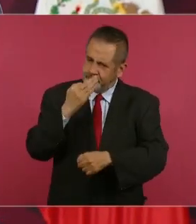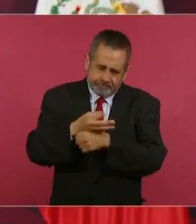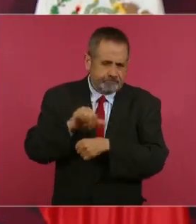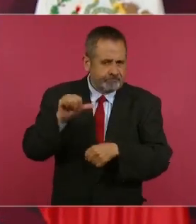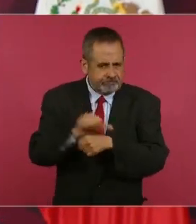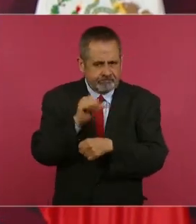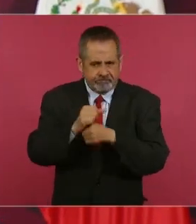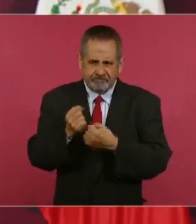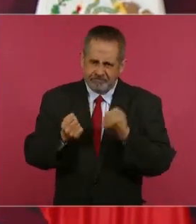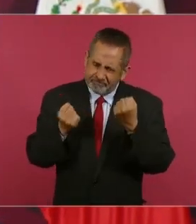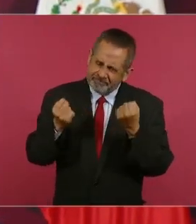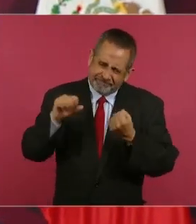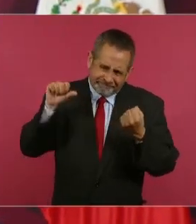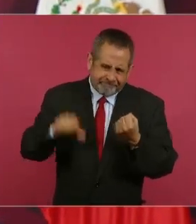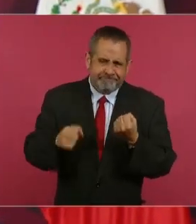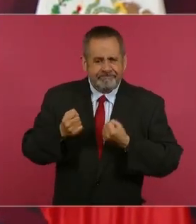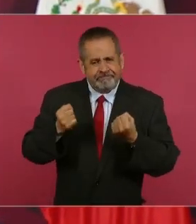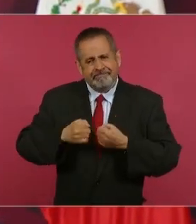que salir.